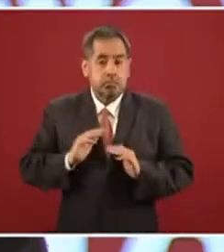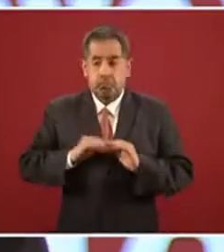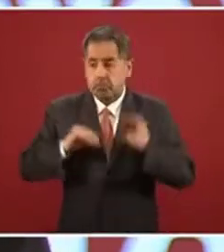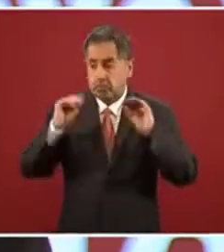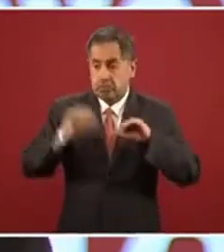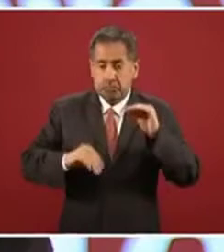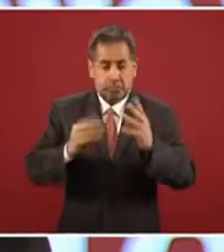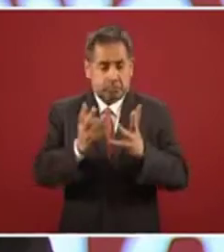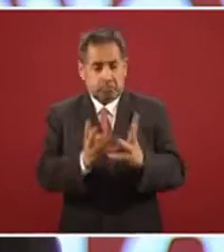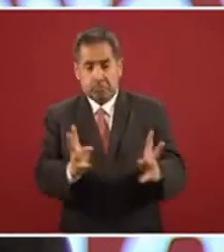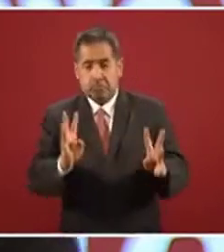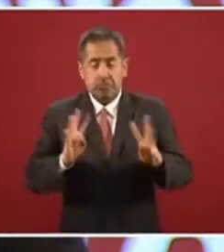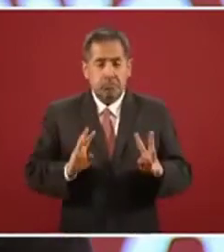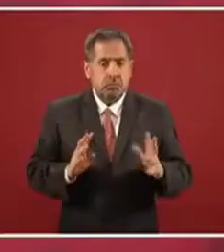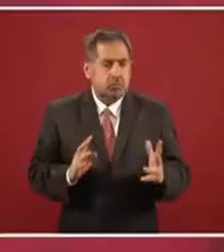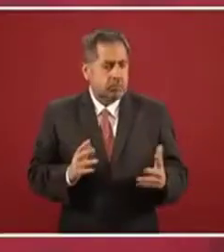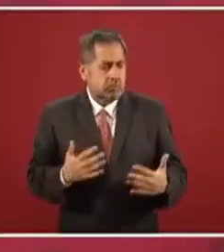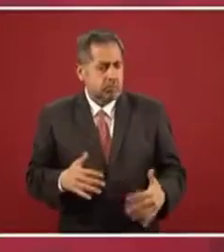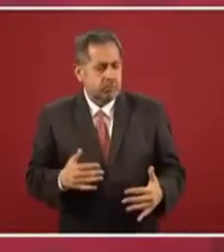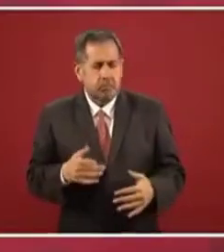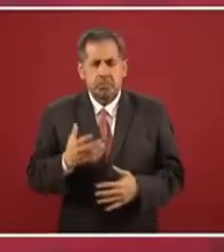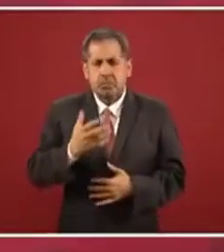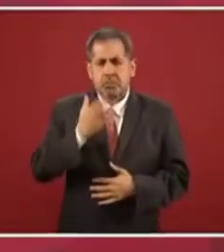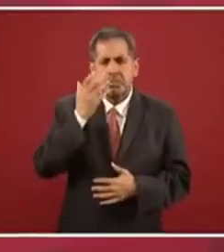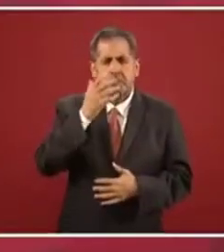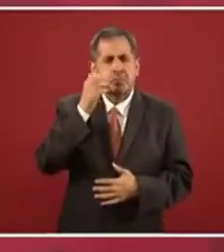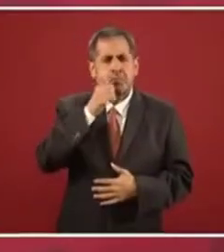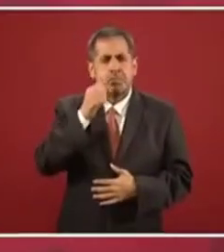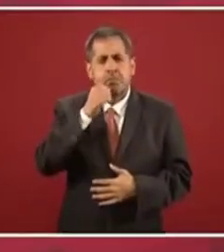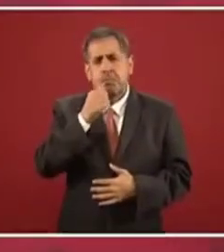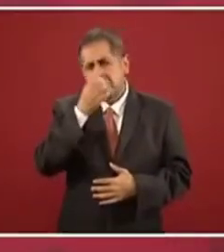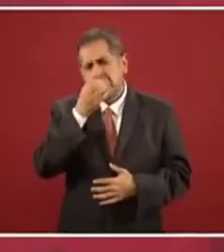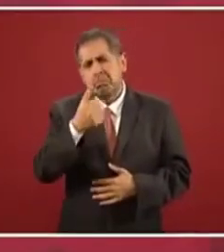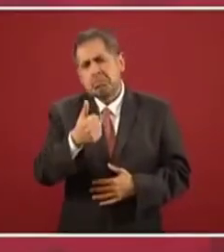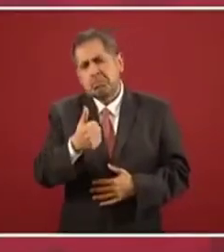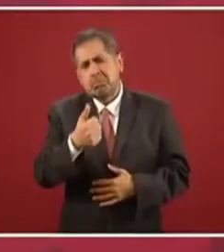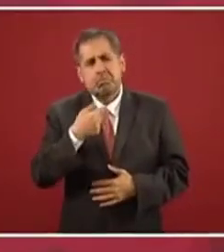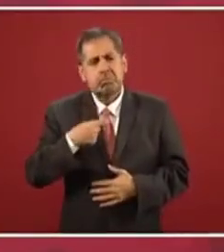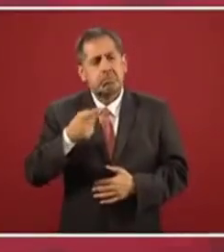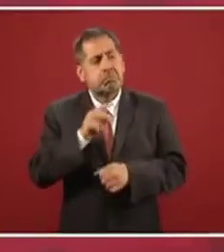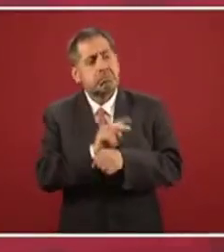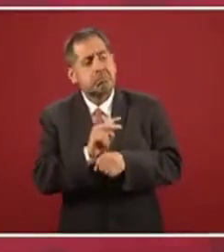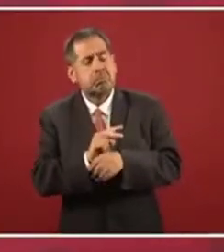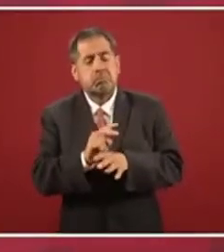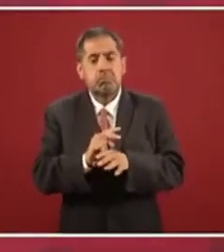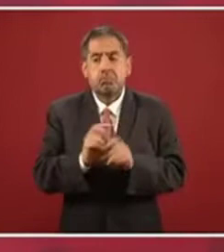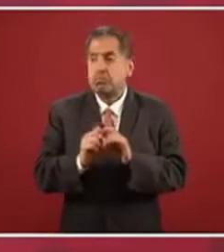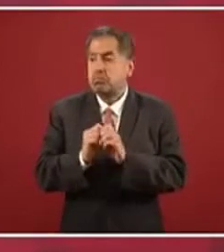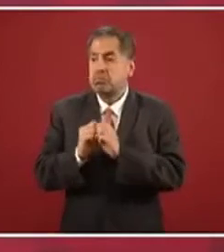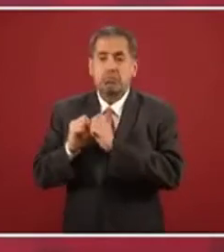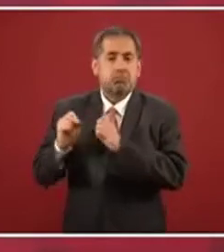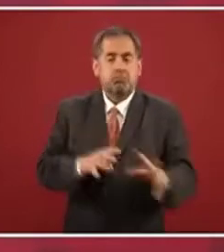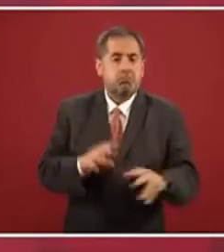Para que ustedes se den una idea, el número habitual no rebasa los 6. De pronto aparecieron